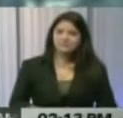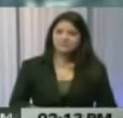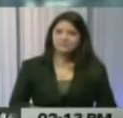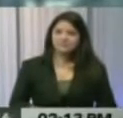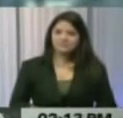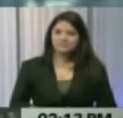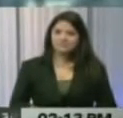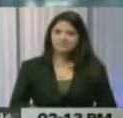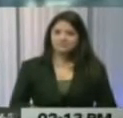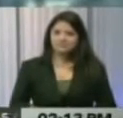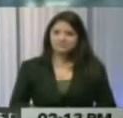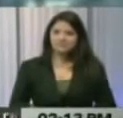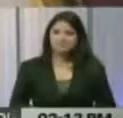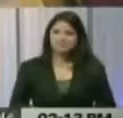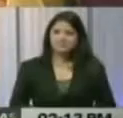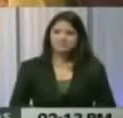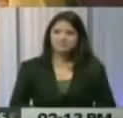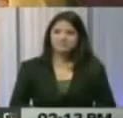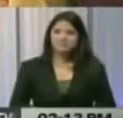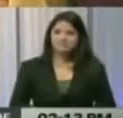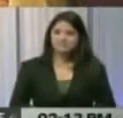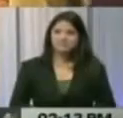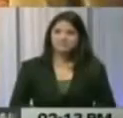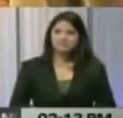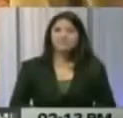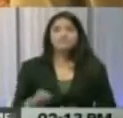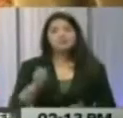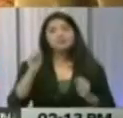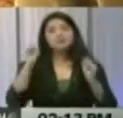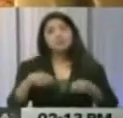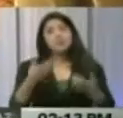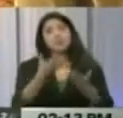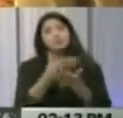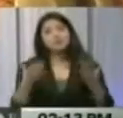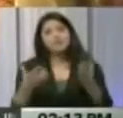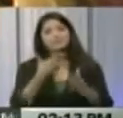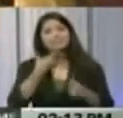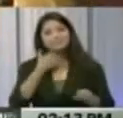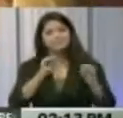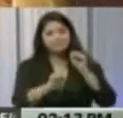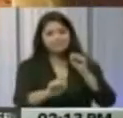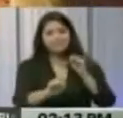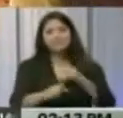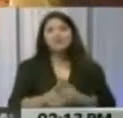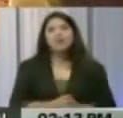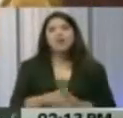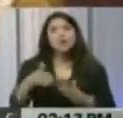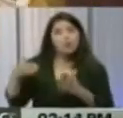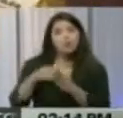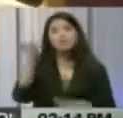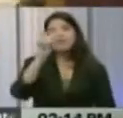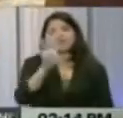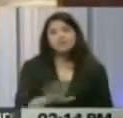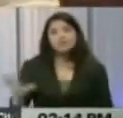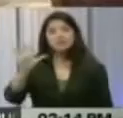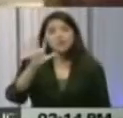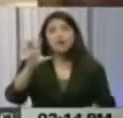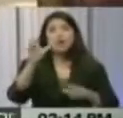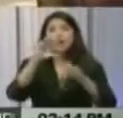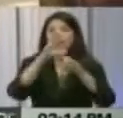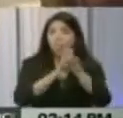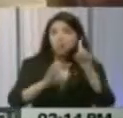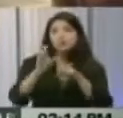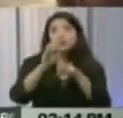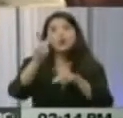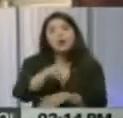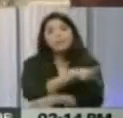Andrea, cuéntanos. Sí, amigos de Venezolana de Televisión, en repudio al decreto de Obama contra Venezuela, los artistas, cultores,